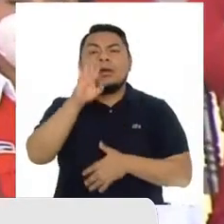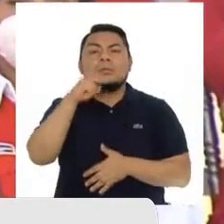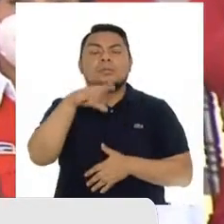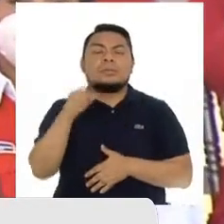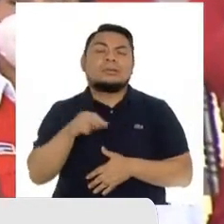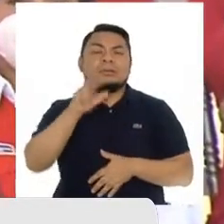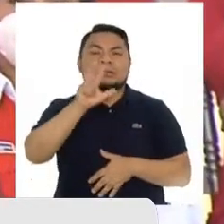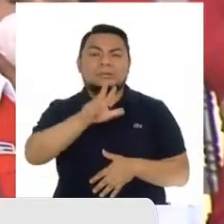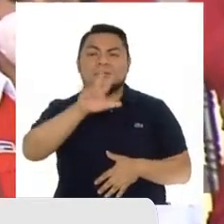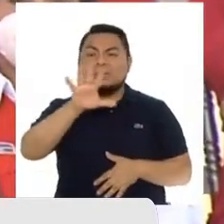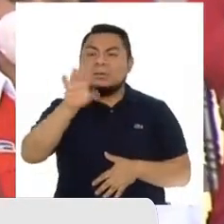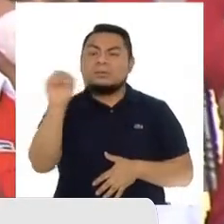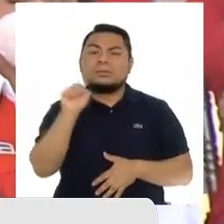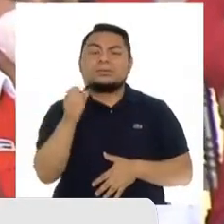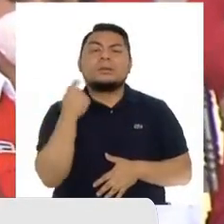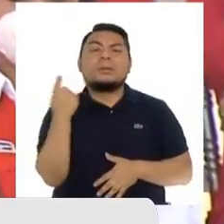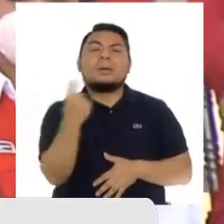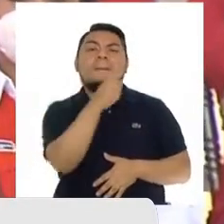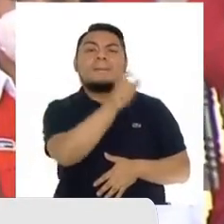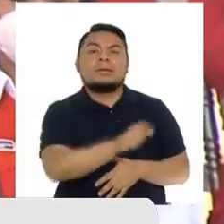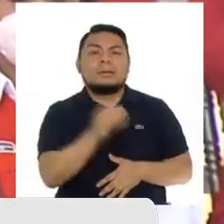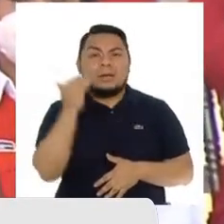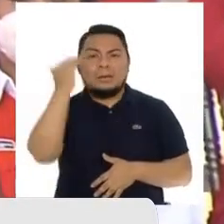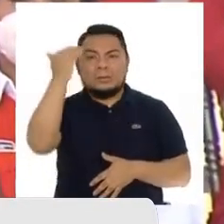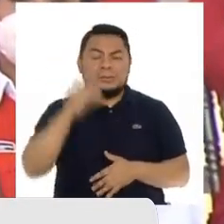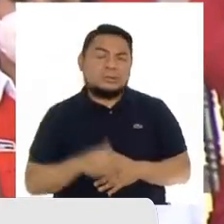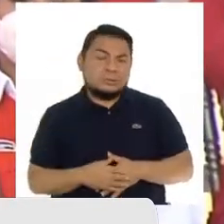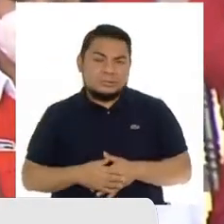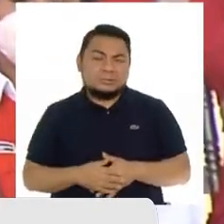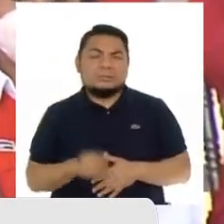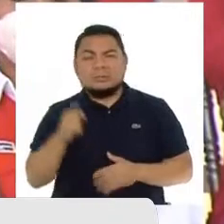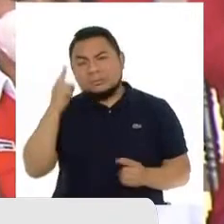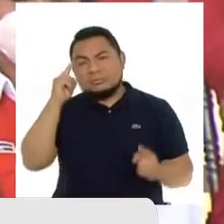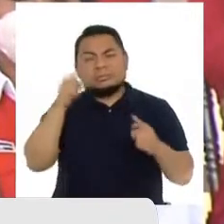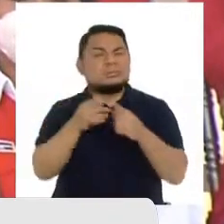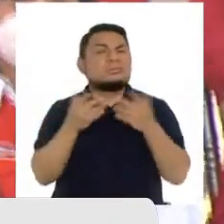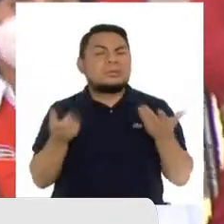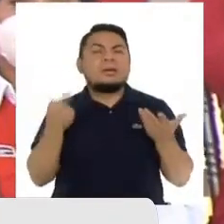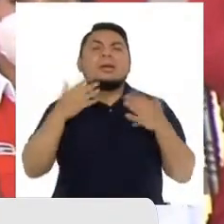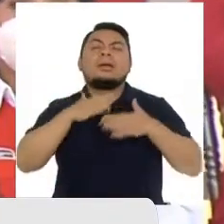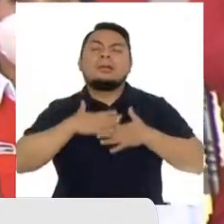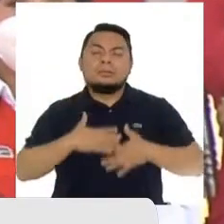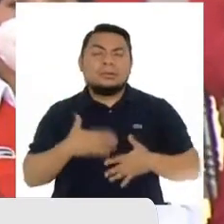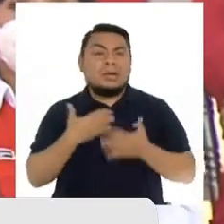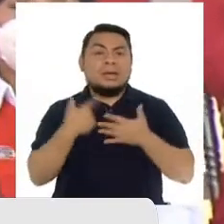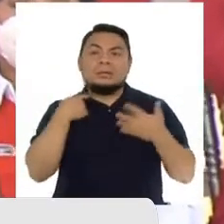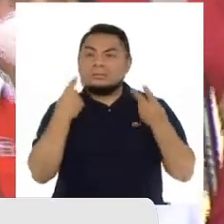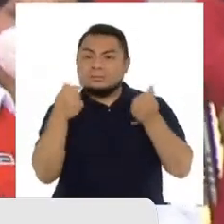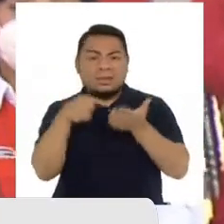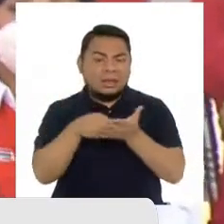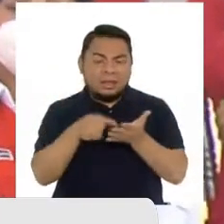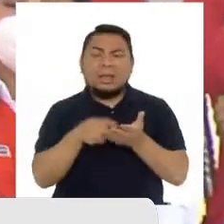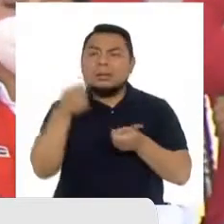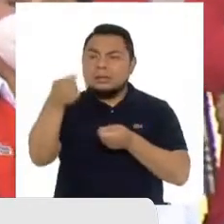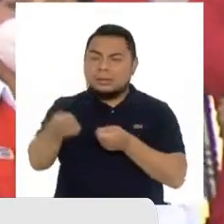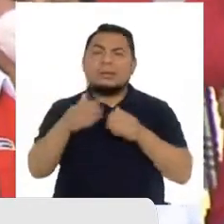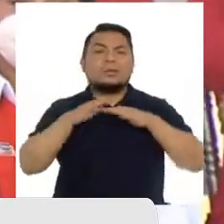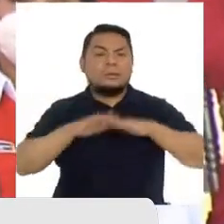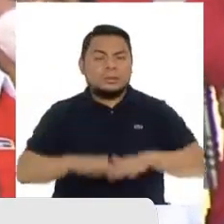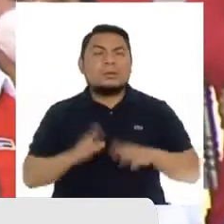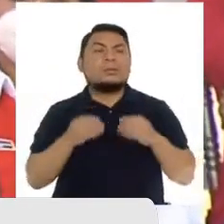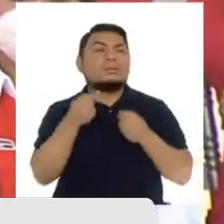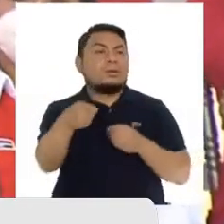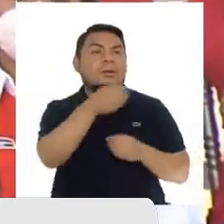350 soles por persona adulta con la finalidad de aliviar su situación económica debido al aumento de